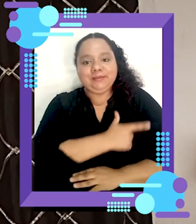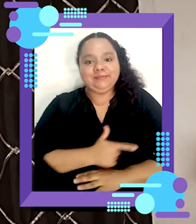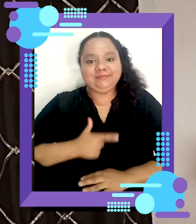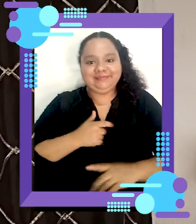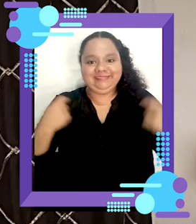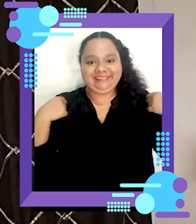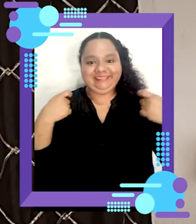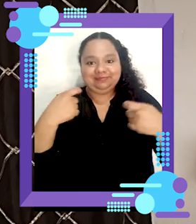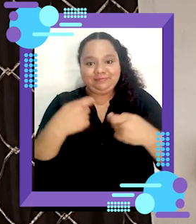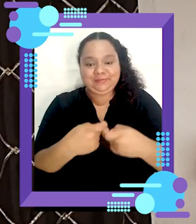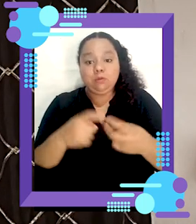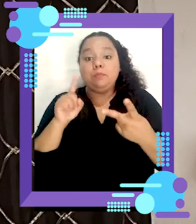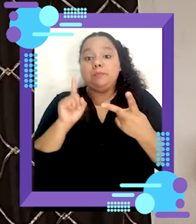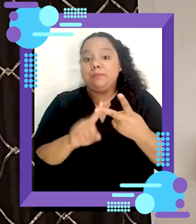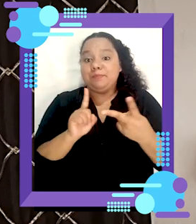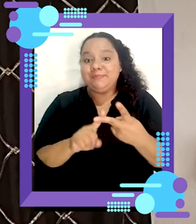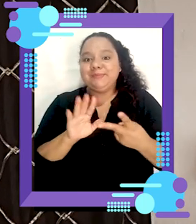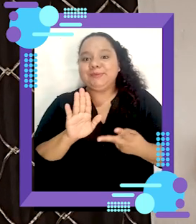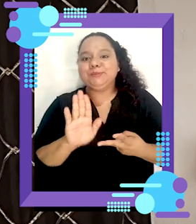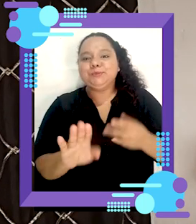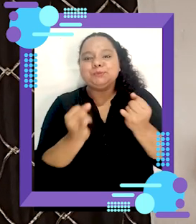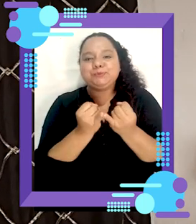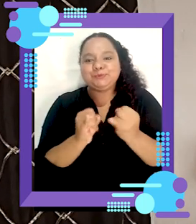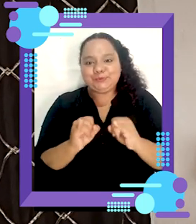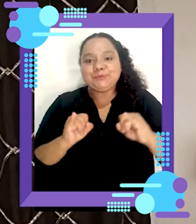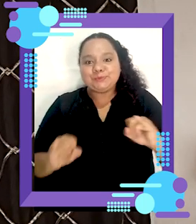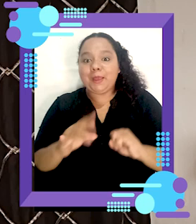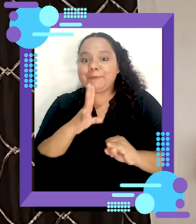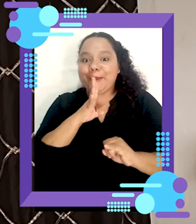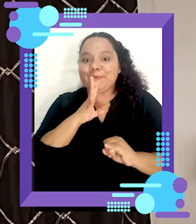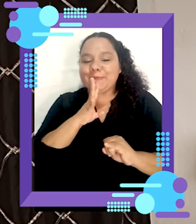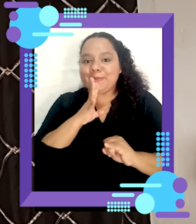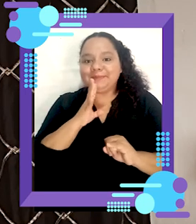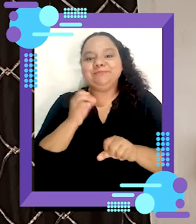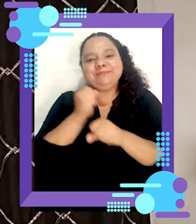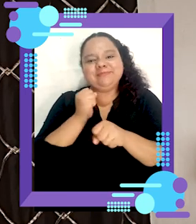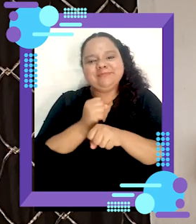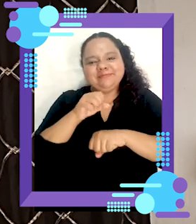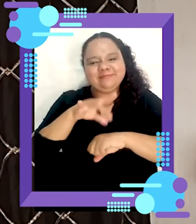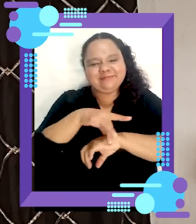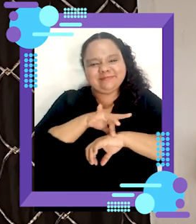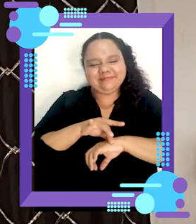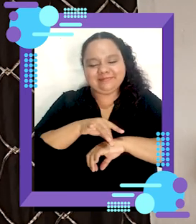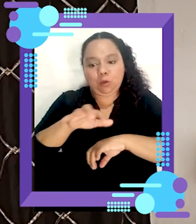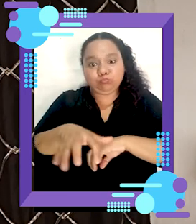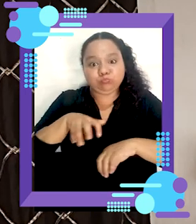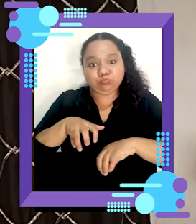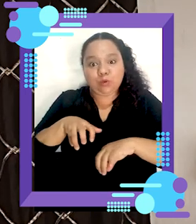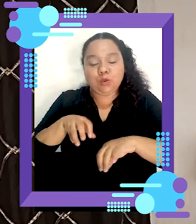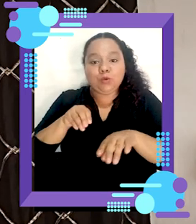también hablar el español, pero siguen manteniendo su lengua natal, que es el tahuaca. Siembran frijoles,